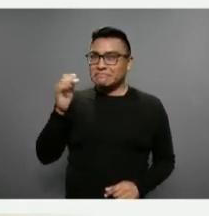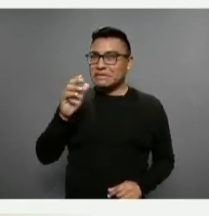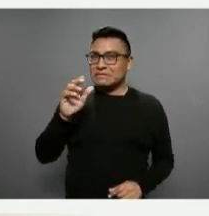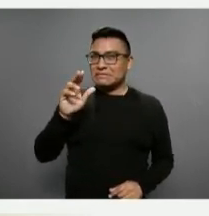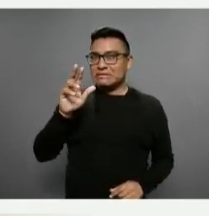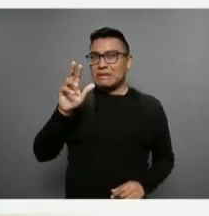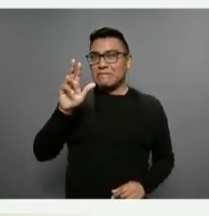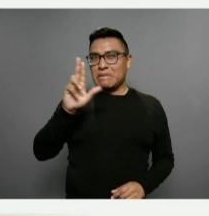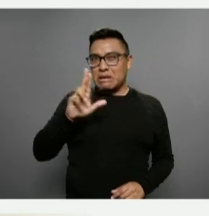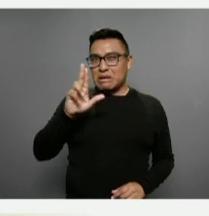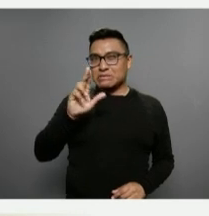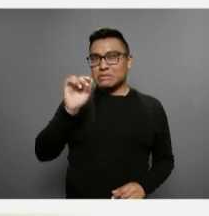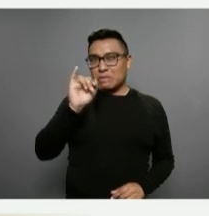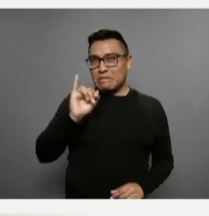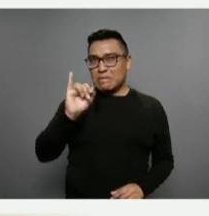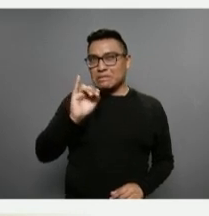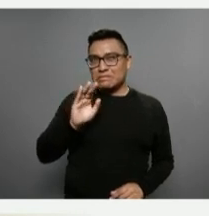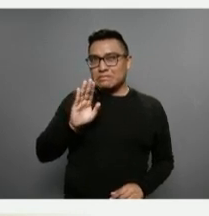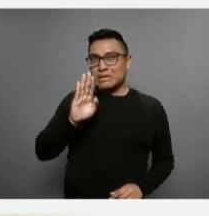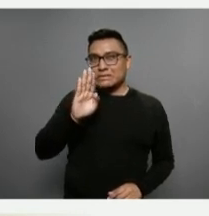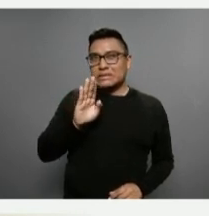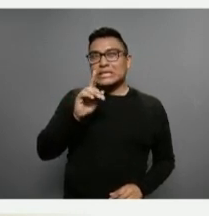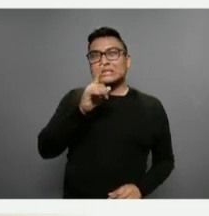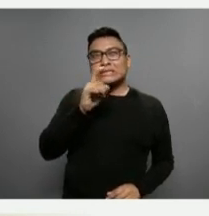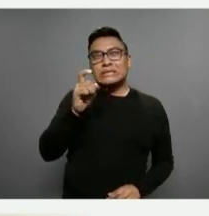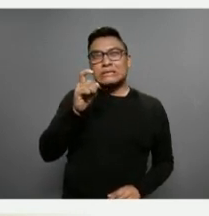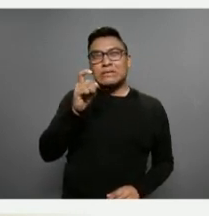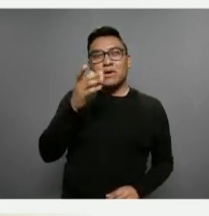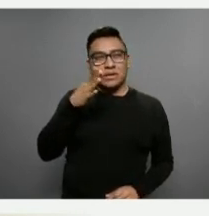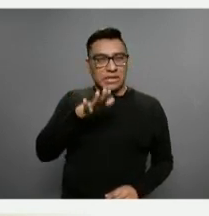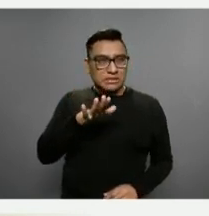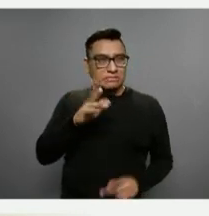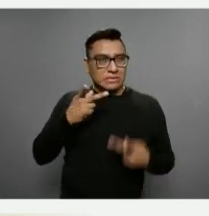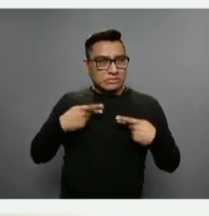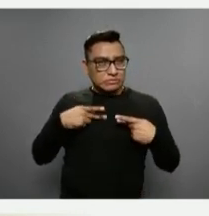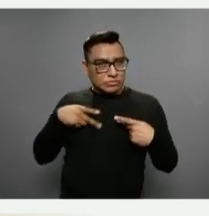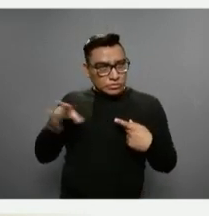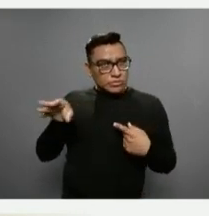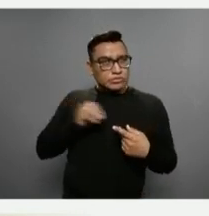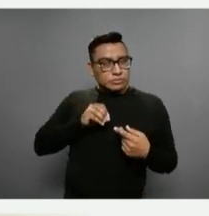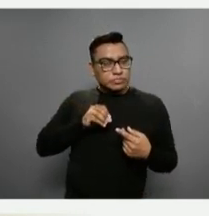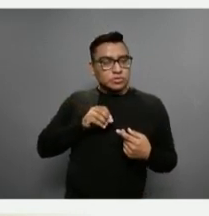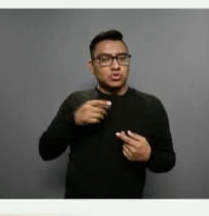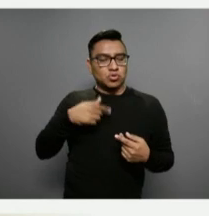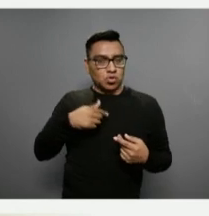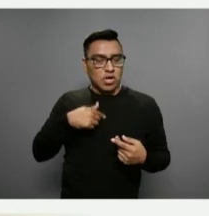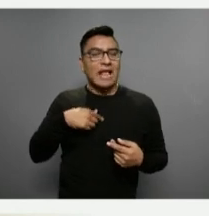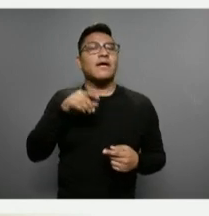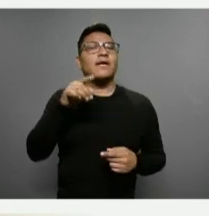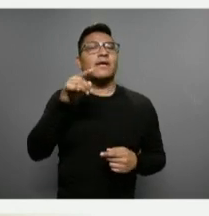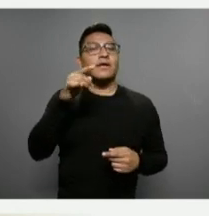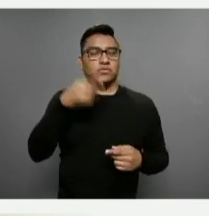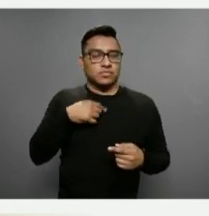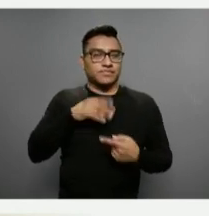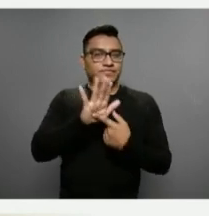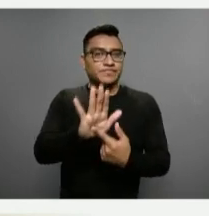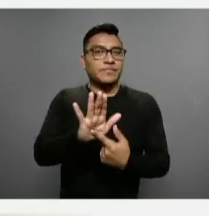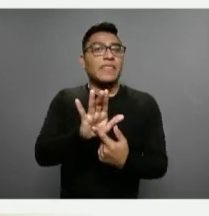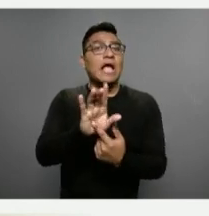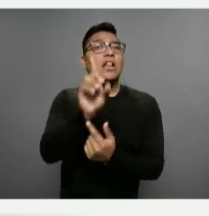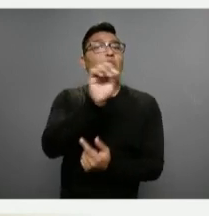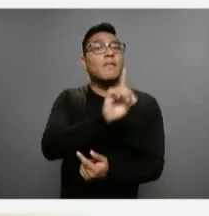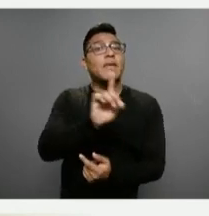jueves fue de 110. 110, si mal no recuerdo. Miren, les tengo estos datos. De domingo para